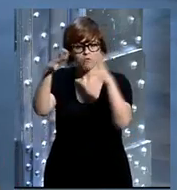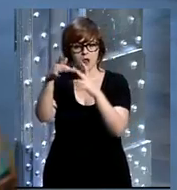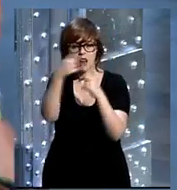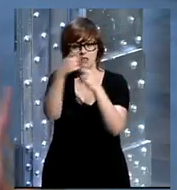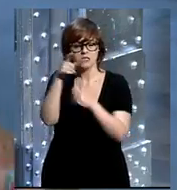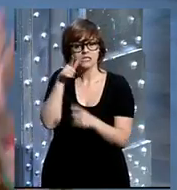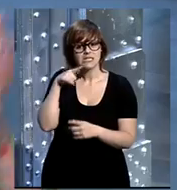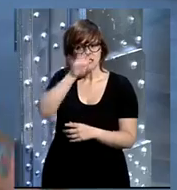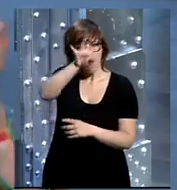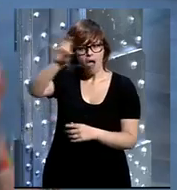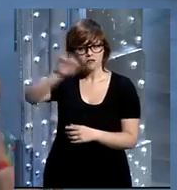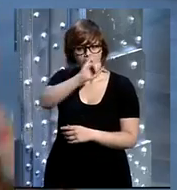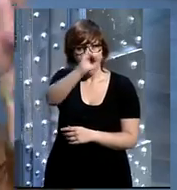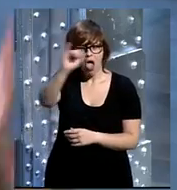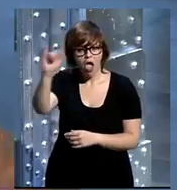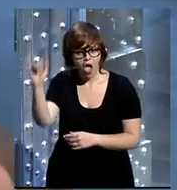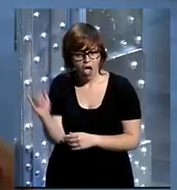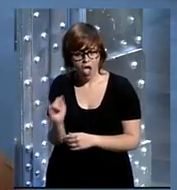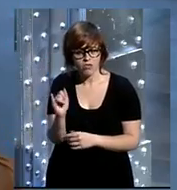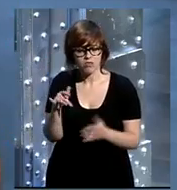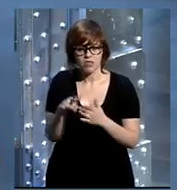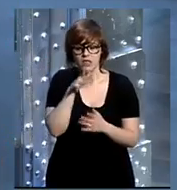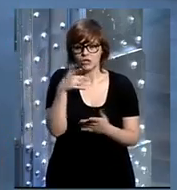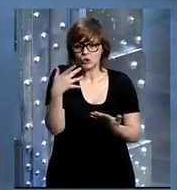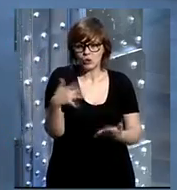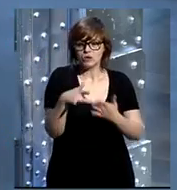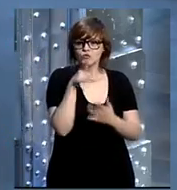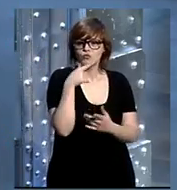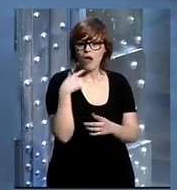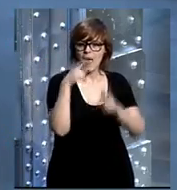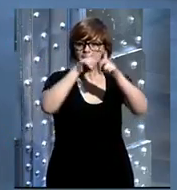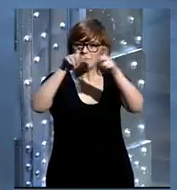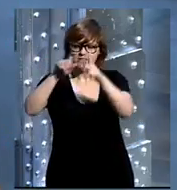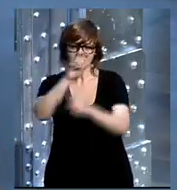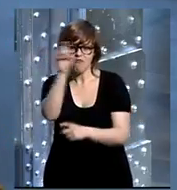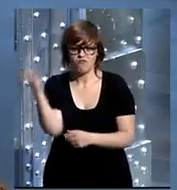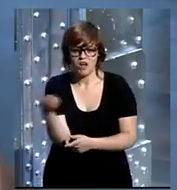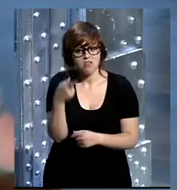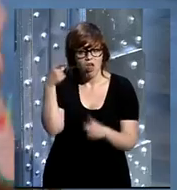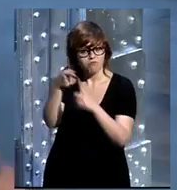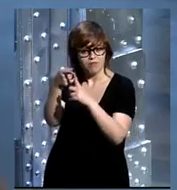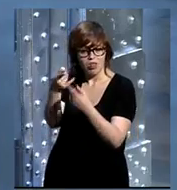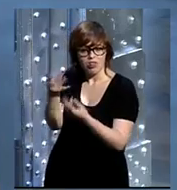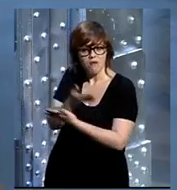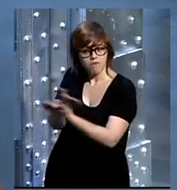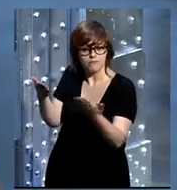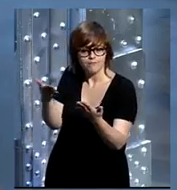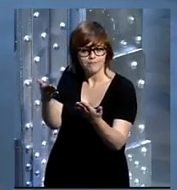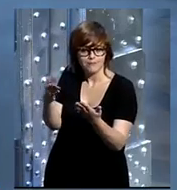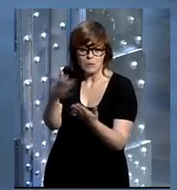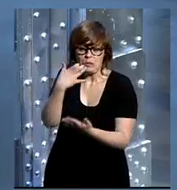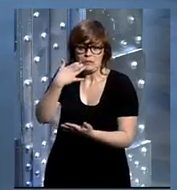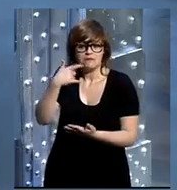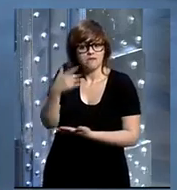competitivo, sino que será un mercado pilarizado con grandes proveedores de servicios de nube, pero muy